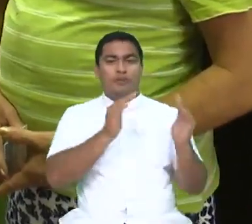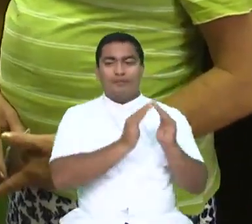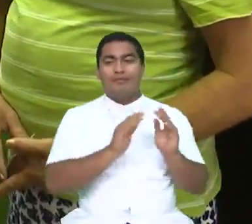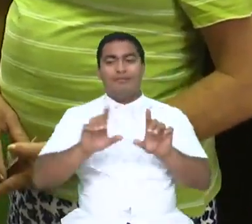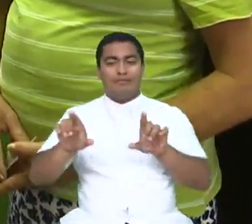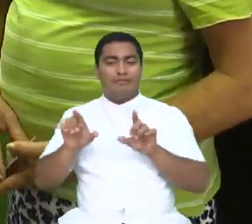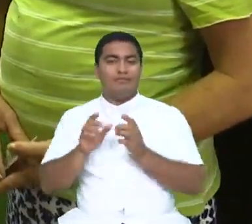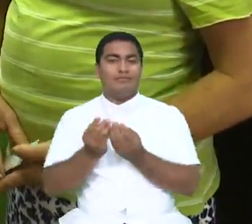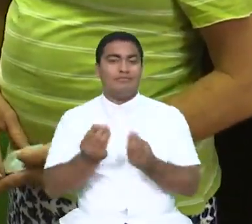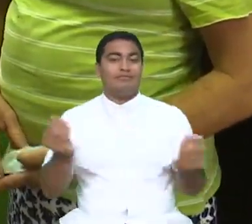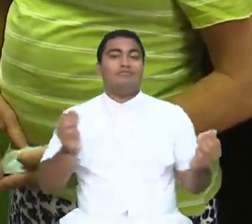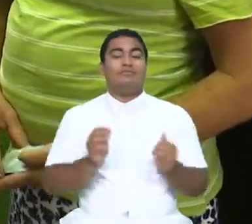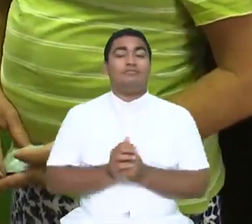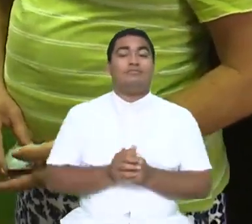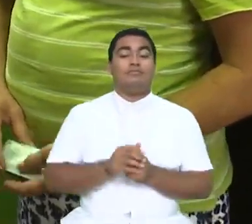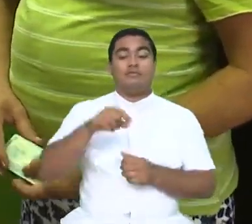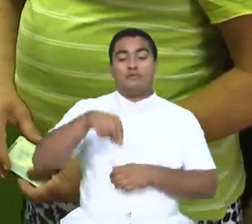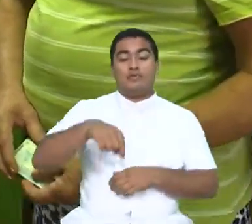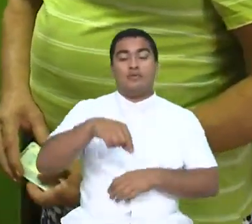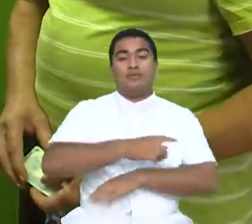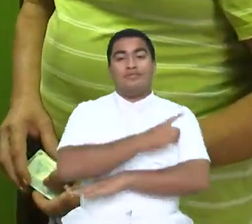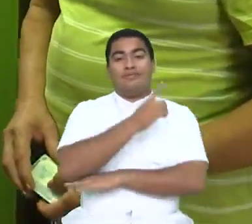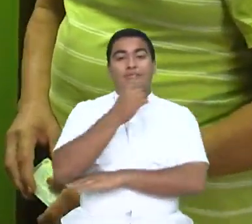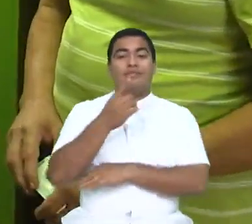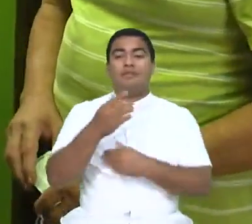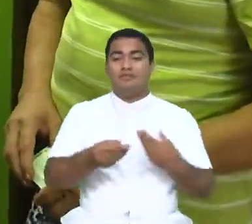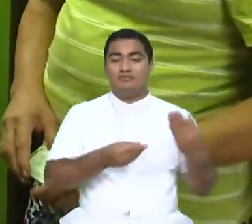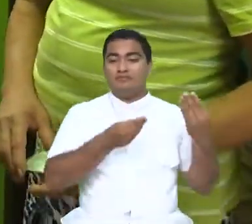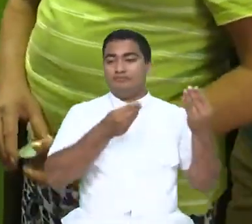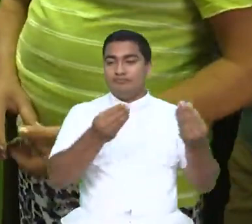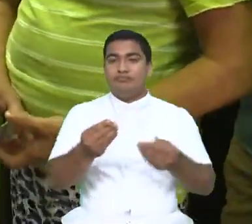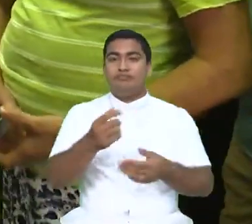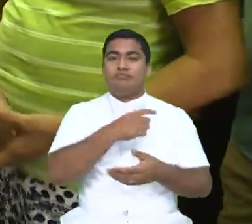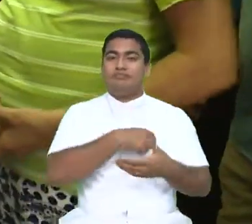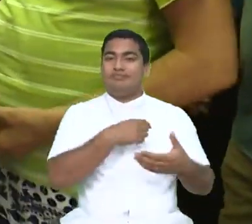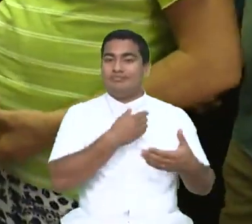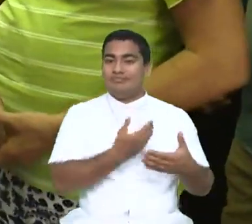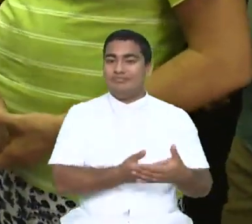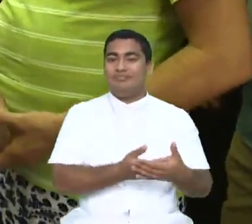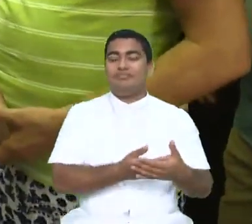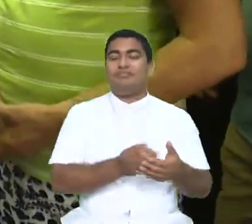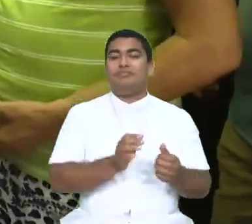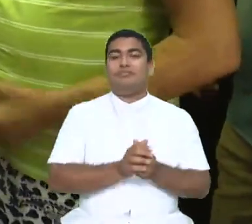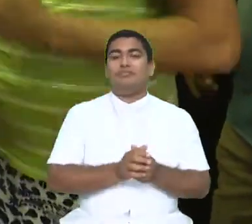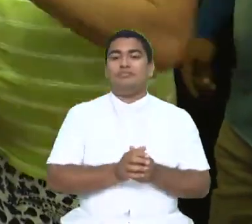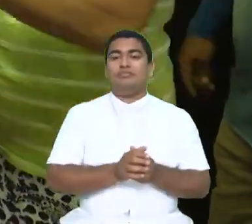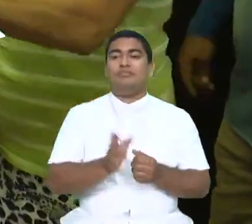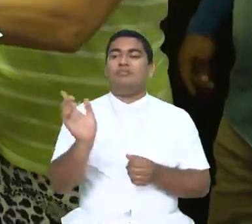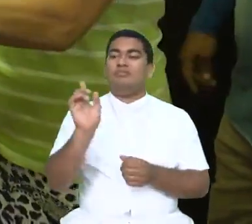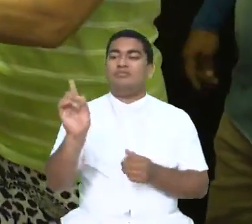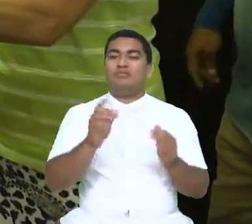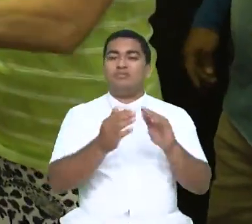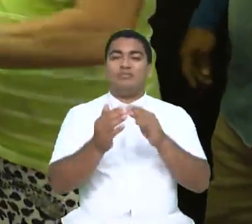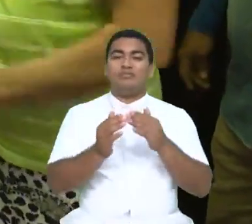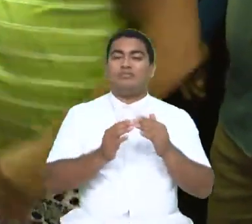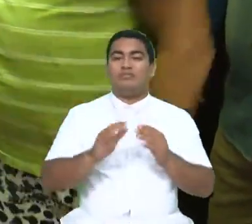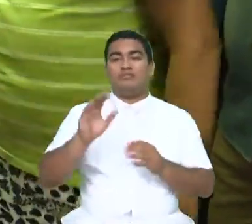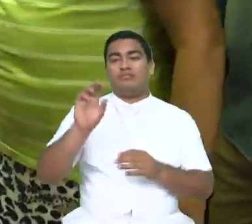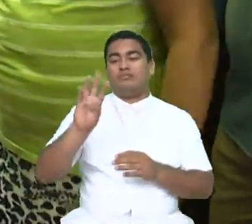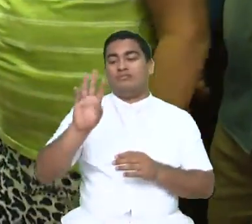estamos reiniciando la entrega que corresponde al mes de marzo. Ahorita estamos en la colonia Roque, en